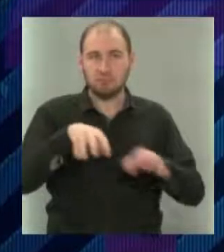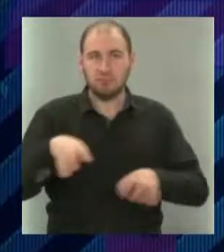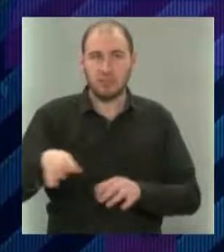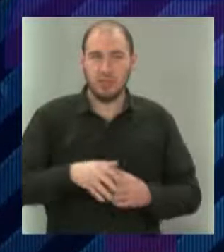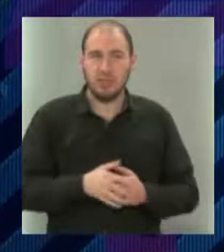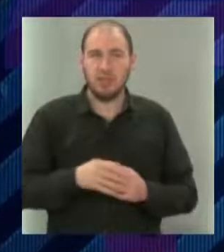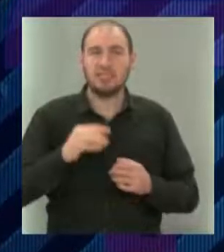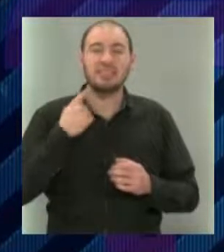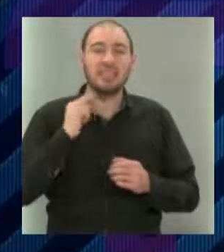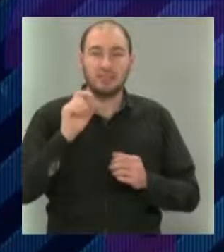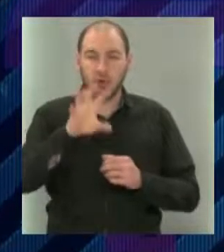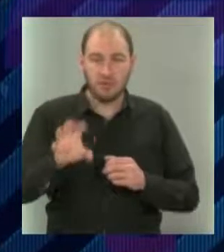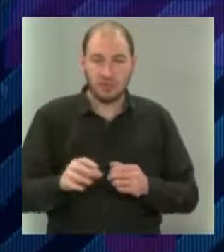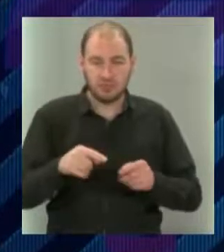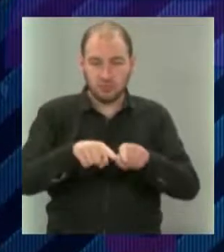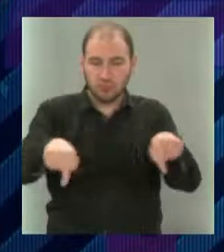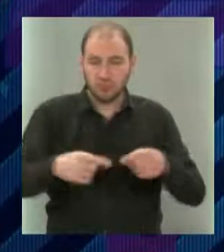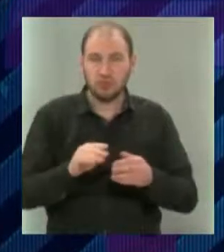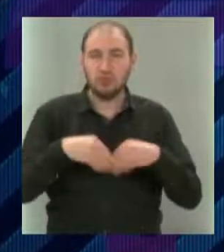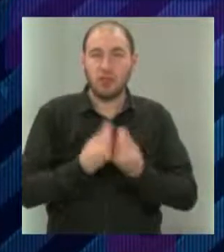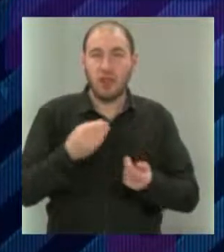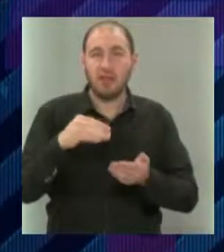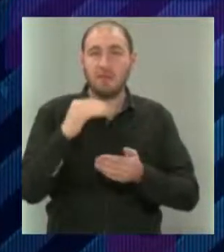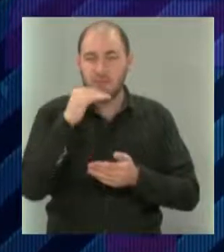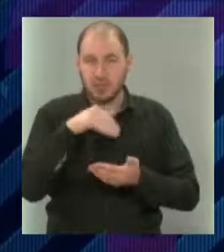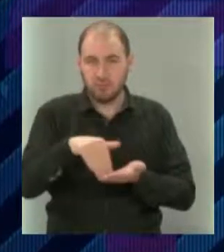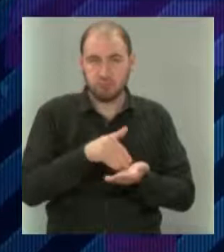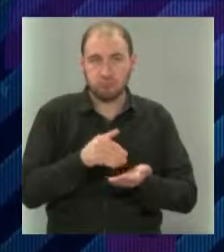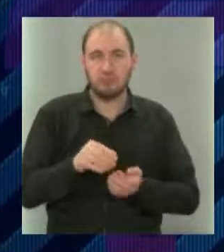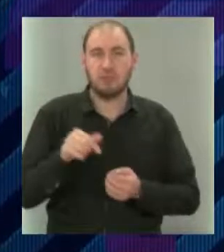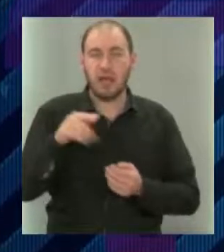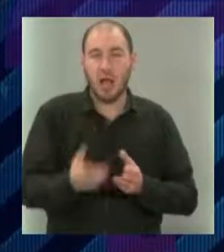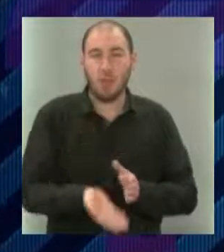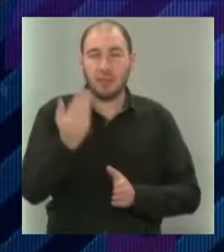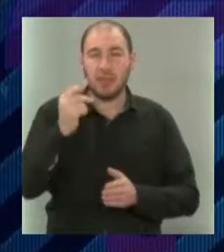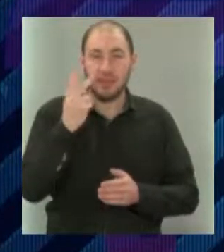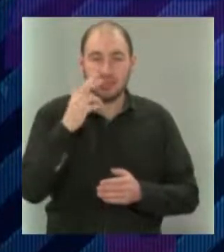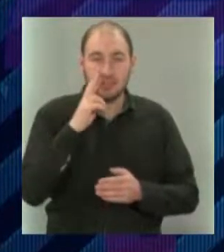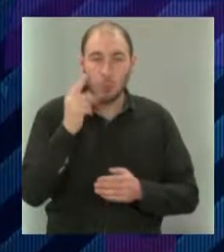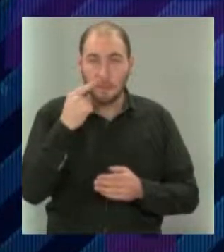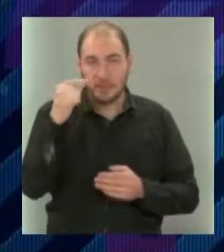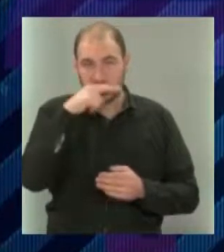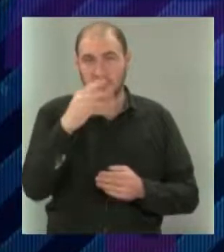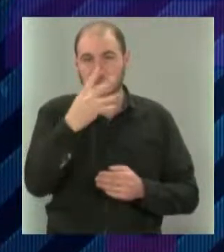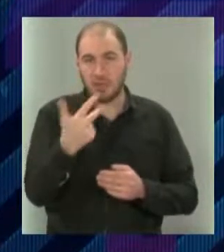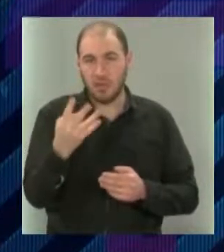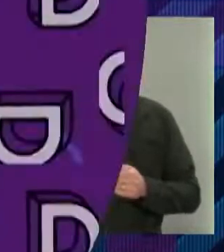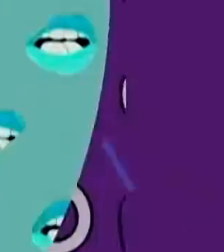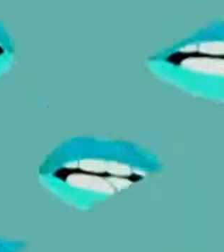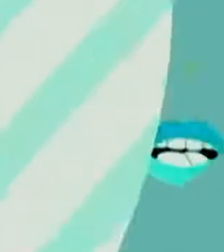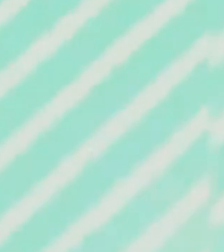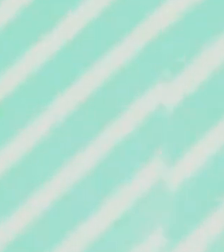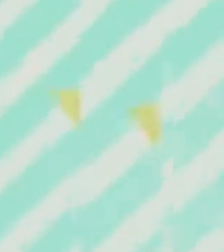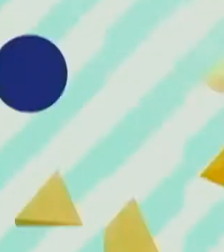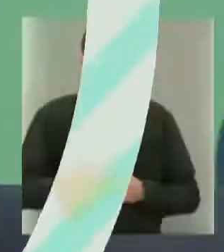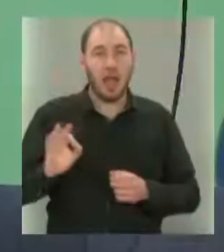en 13 provincias. La superficie total cultivada de vid en el país aumentó 19.734 hectáreas desde